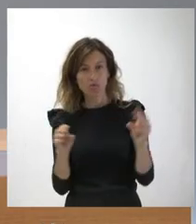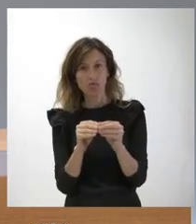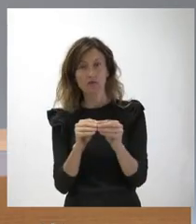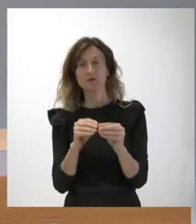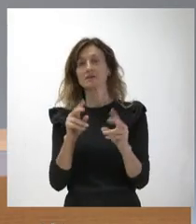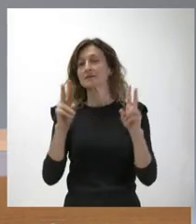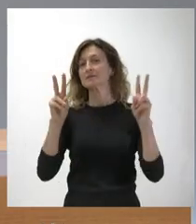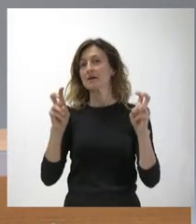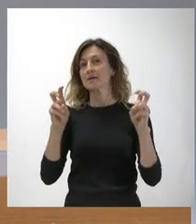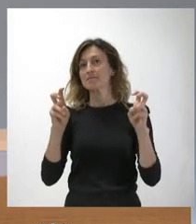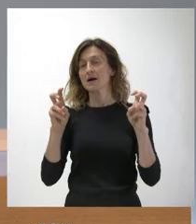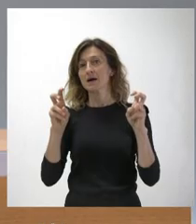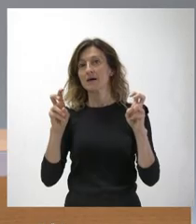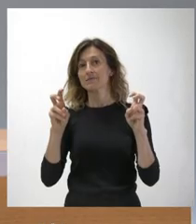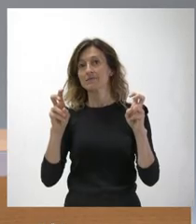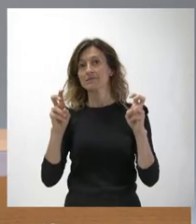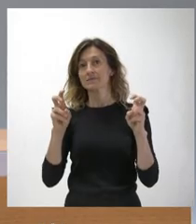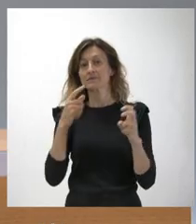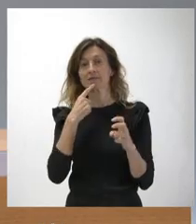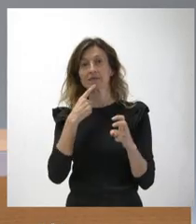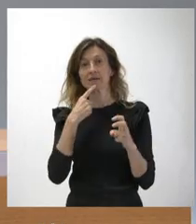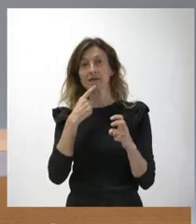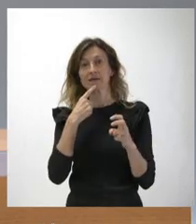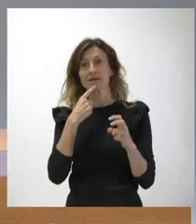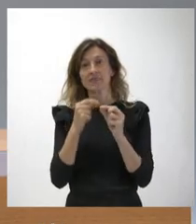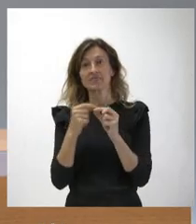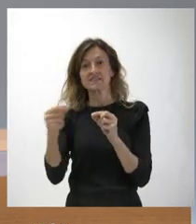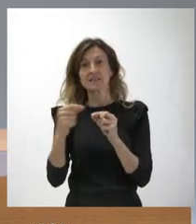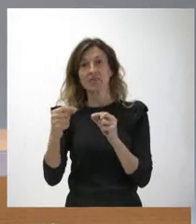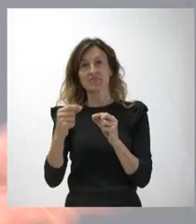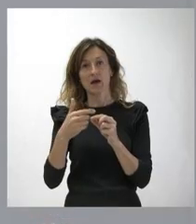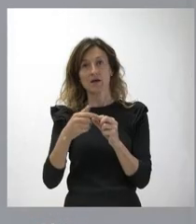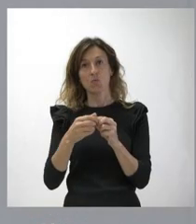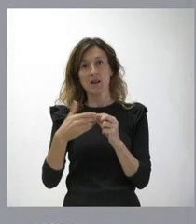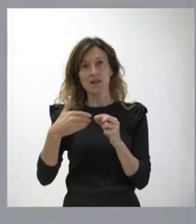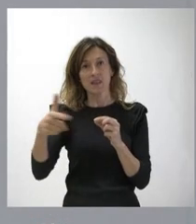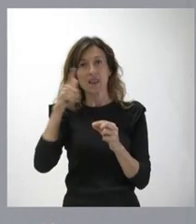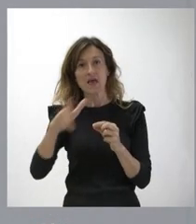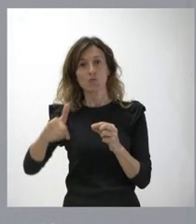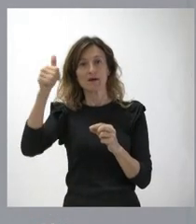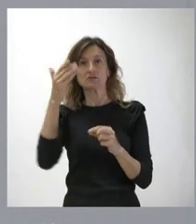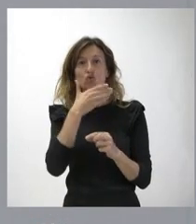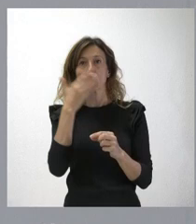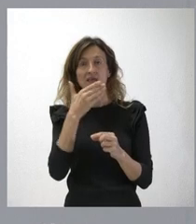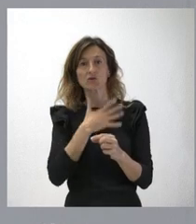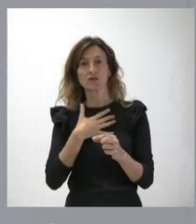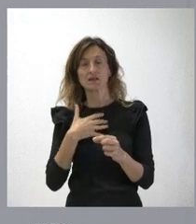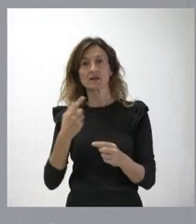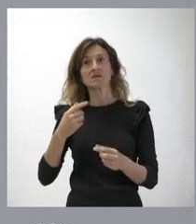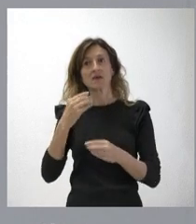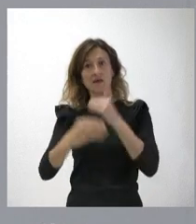eh distancias de los locales de apuestas de los colegios Pues justo es lo que hemos hecho recientemente las hemos